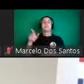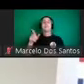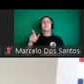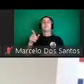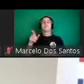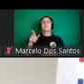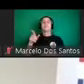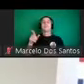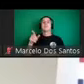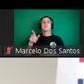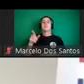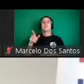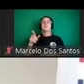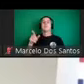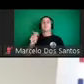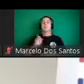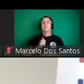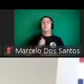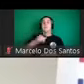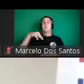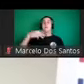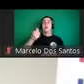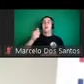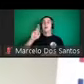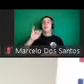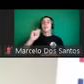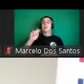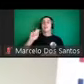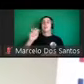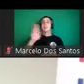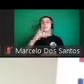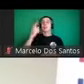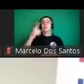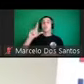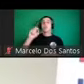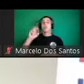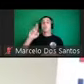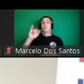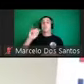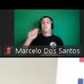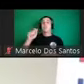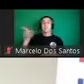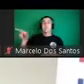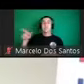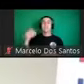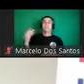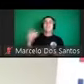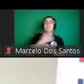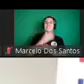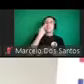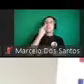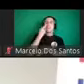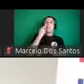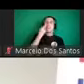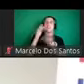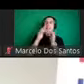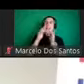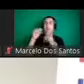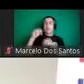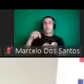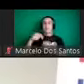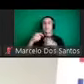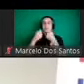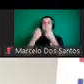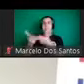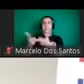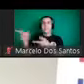Eckstein, presidenta de la Asociación de Empoderadores, que en la ocasión anterior se quedó, estuvo